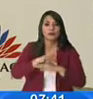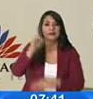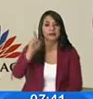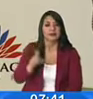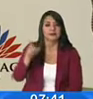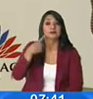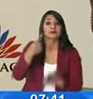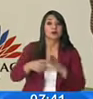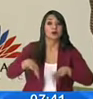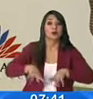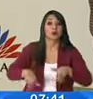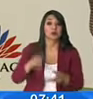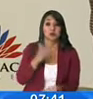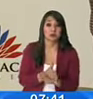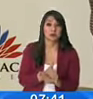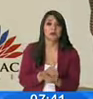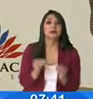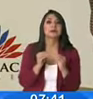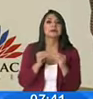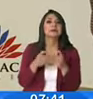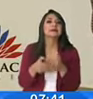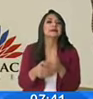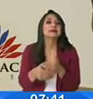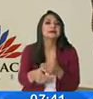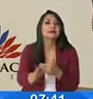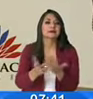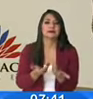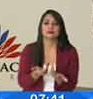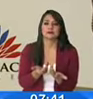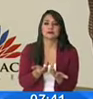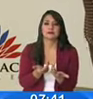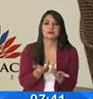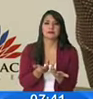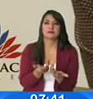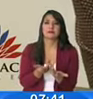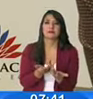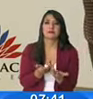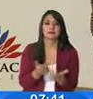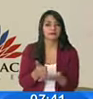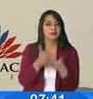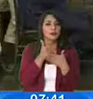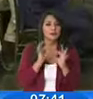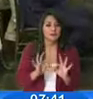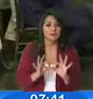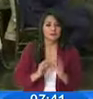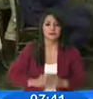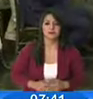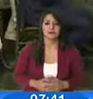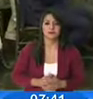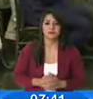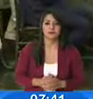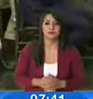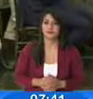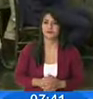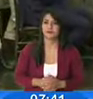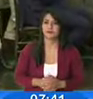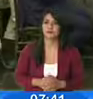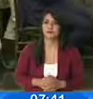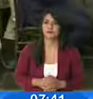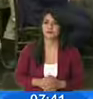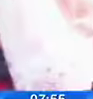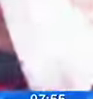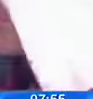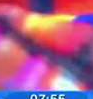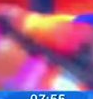combate a la corrupción vaya recibiendo muchísimos más luces de fortalecimiento. Informó